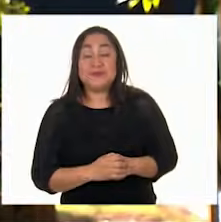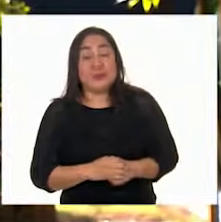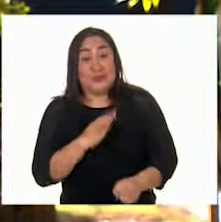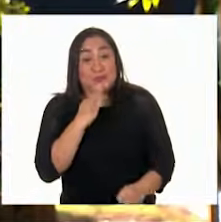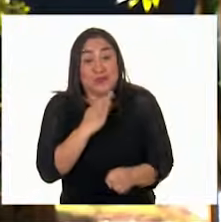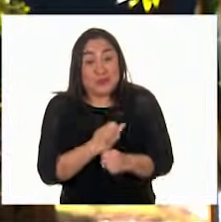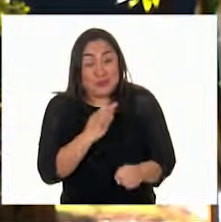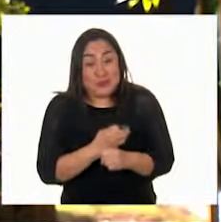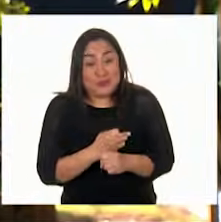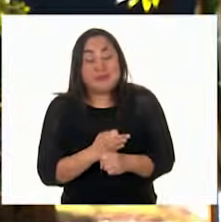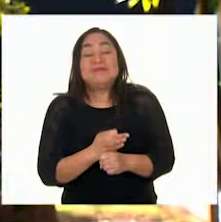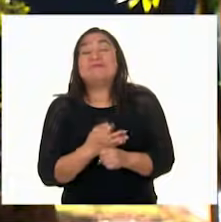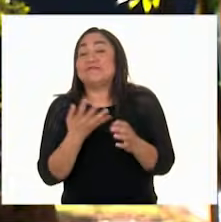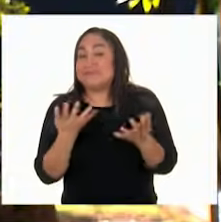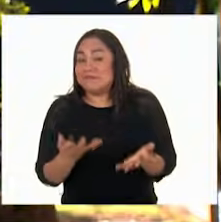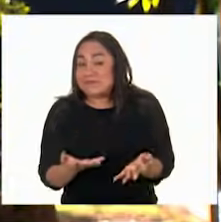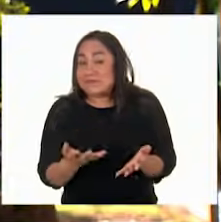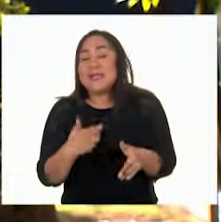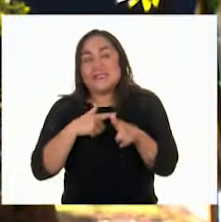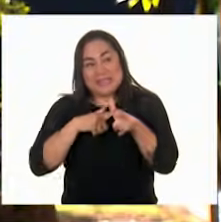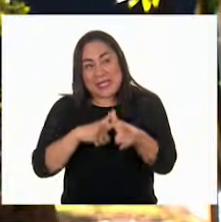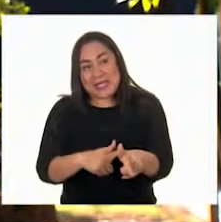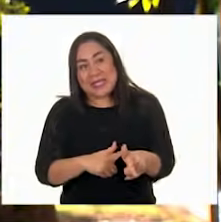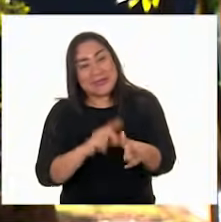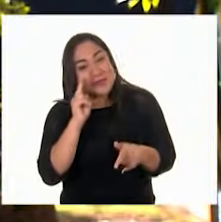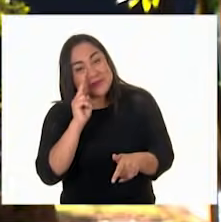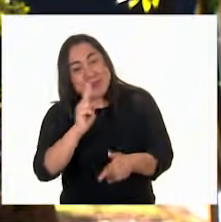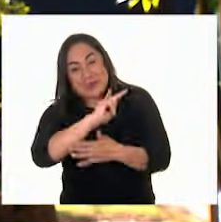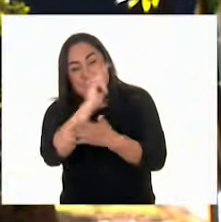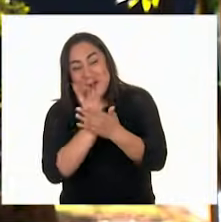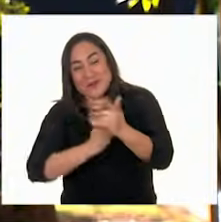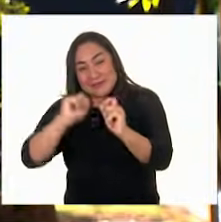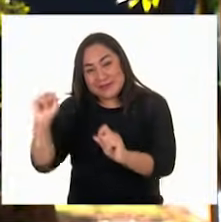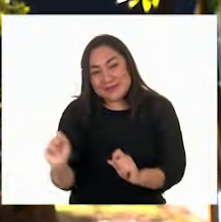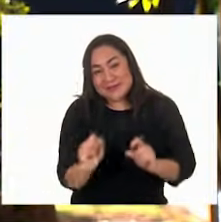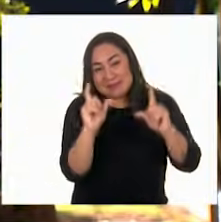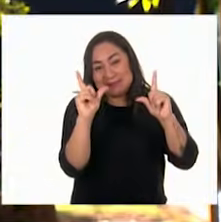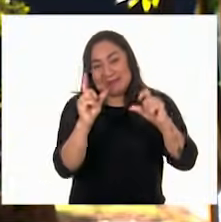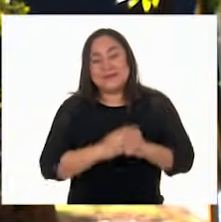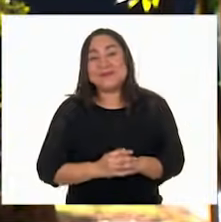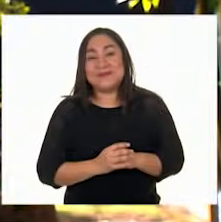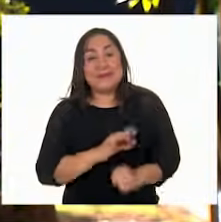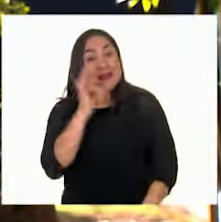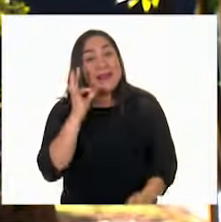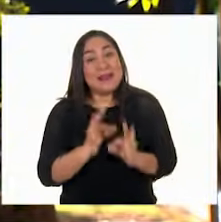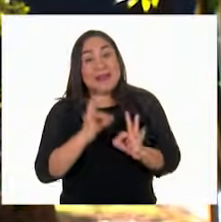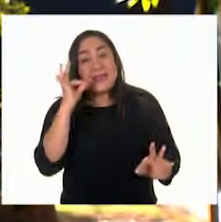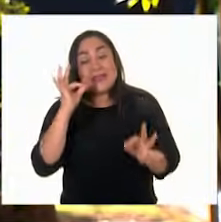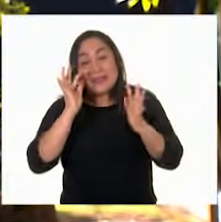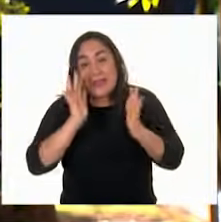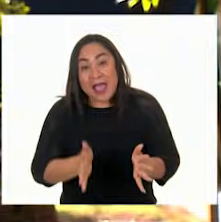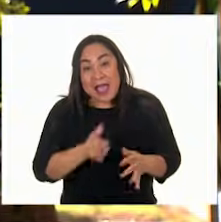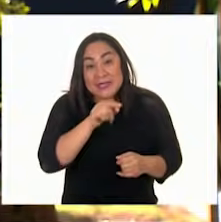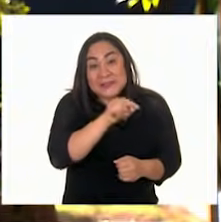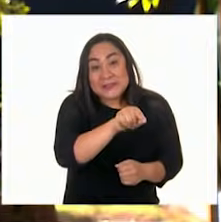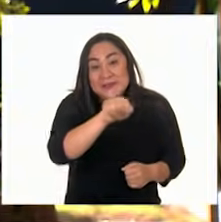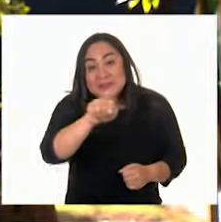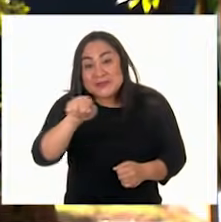es momento de seguir con el programa de hoy. ¿Listas? ¿Listos?